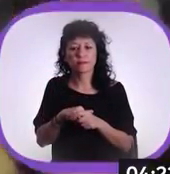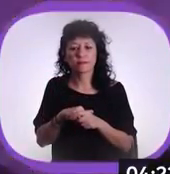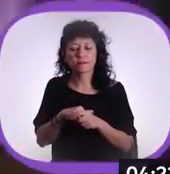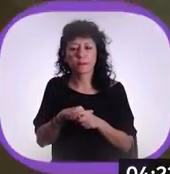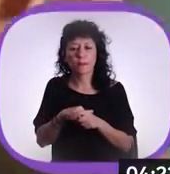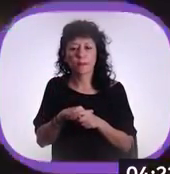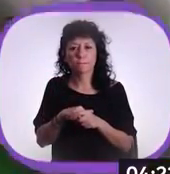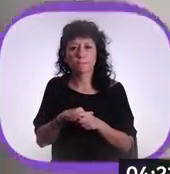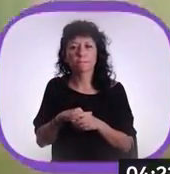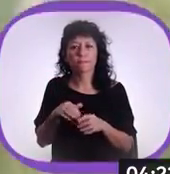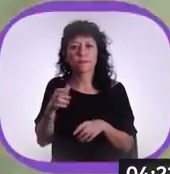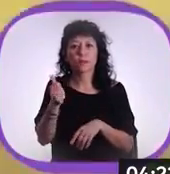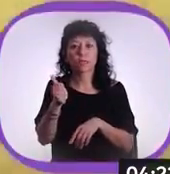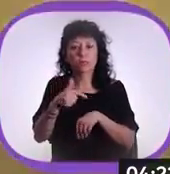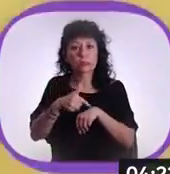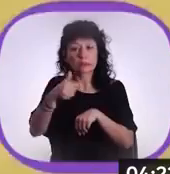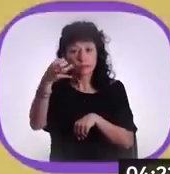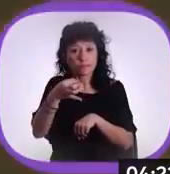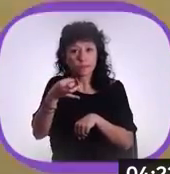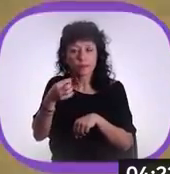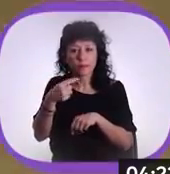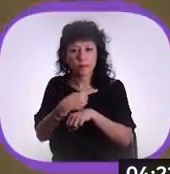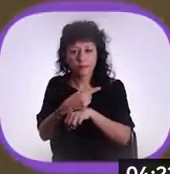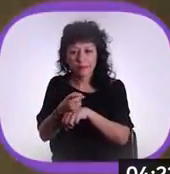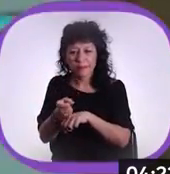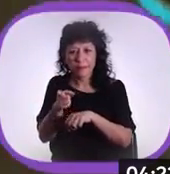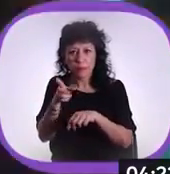Oye, lagartija a las 6 en punto.